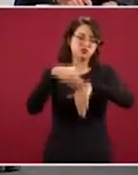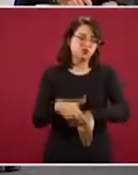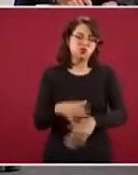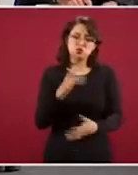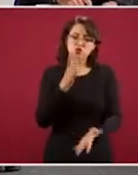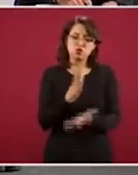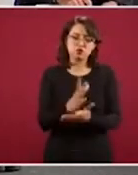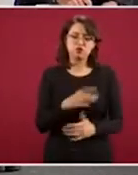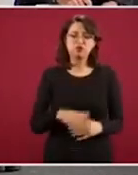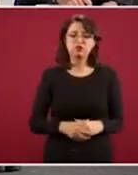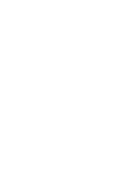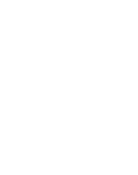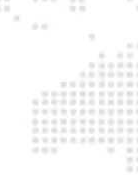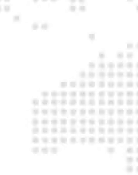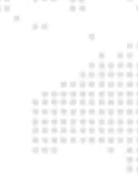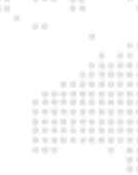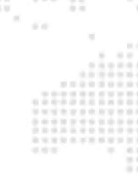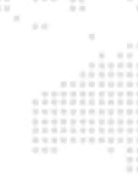caso de la minería